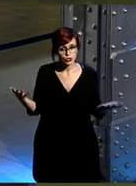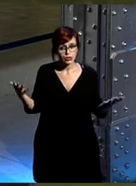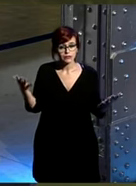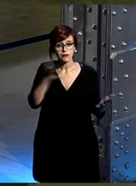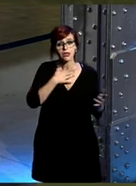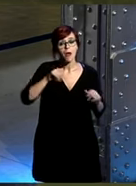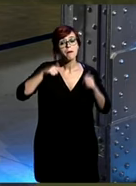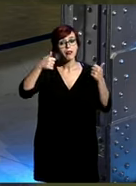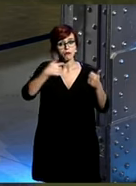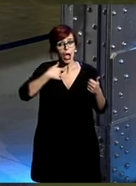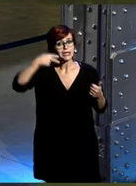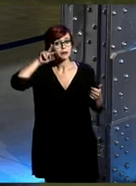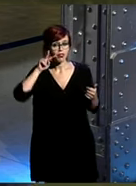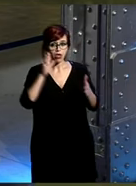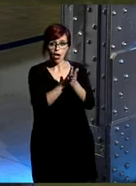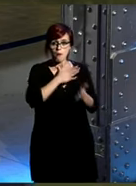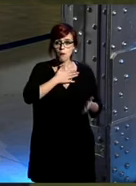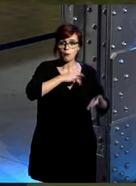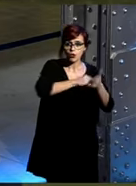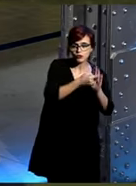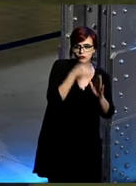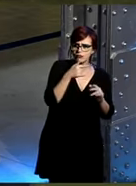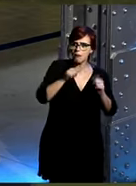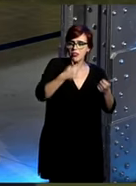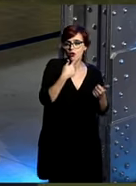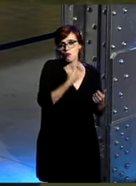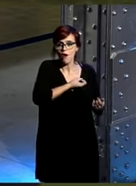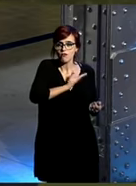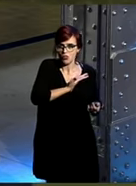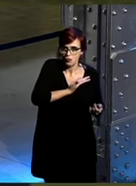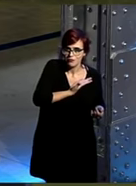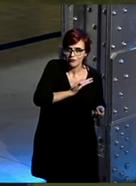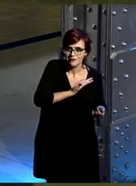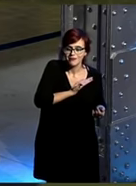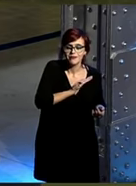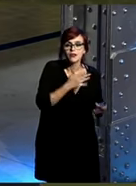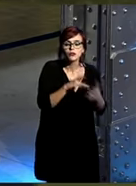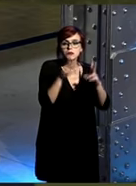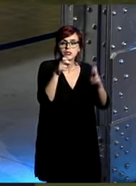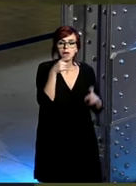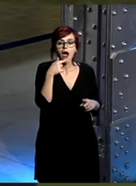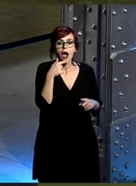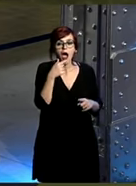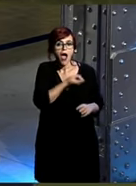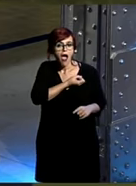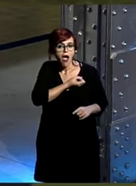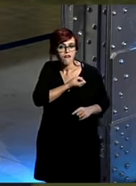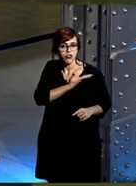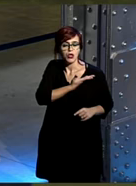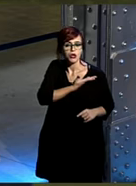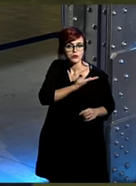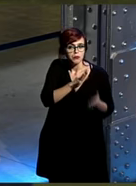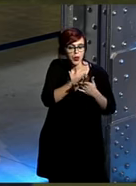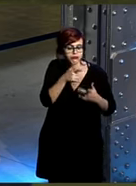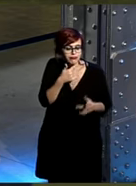Y quería empezar diciendo que mi experiencia en Team Labs es una experiencia amateur. O sea, quiero hacer una reivindicación de lo amateur, ¿no? Del que ama lo